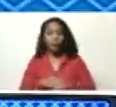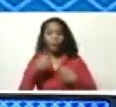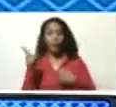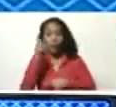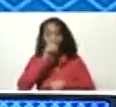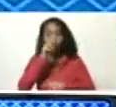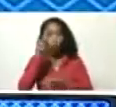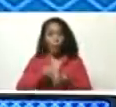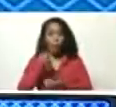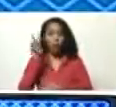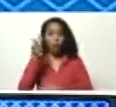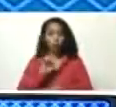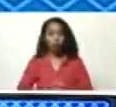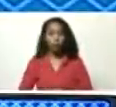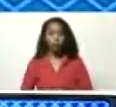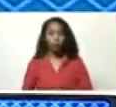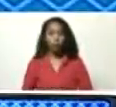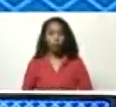del año 2002.